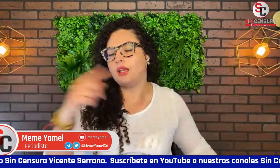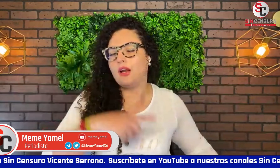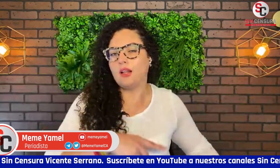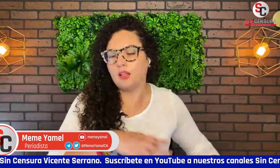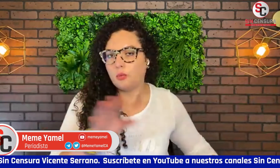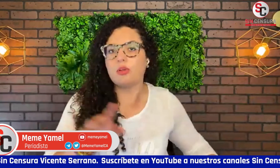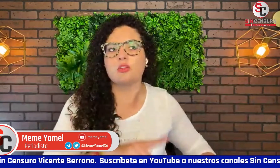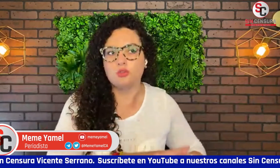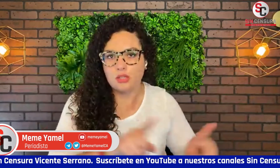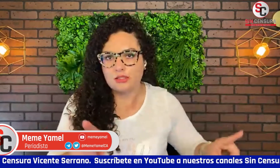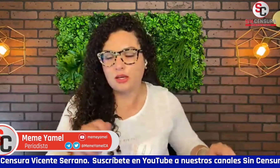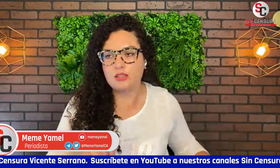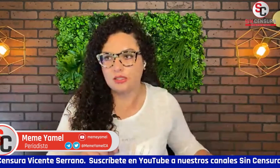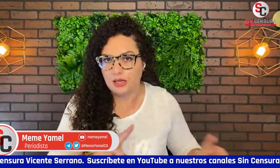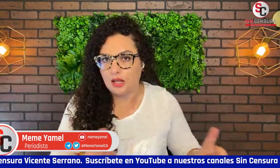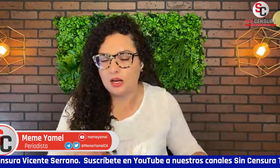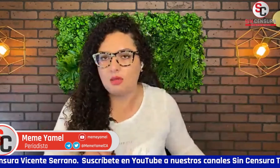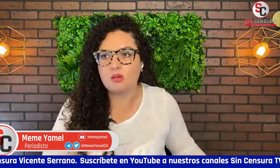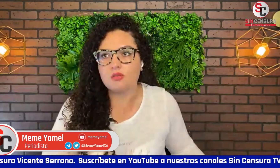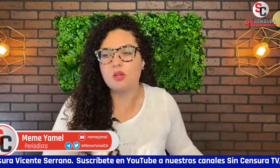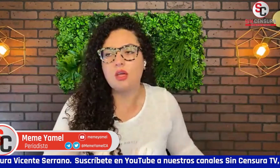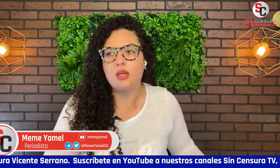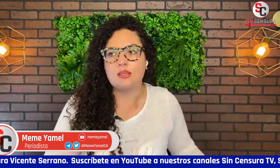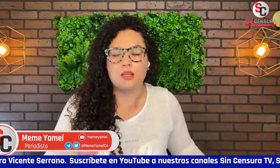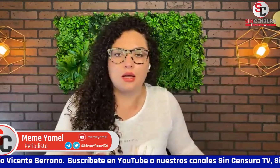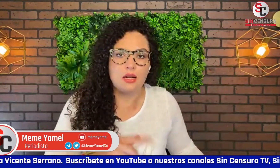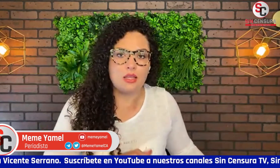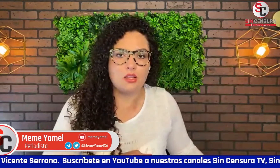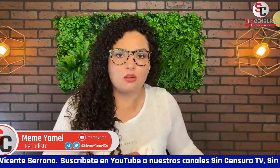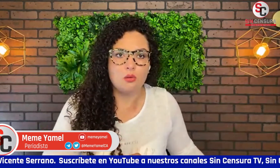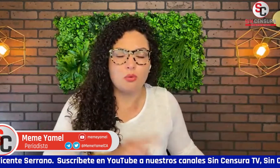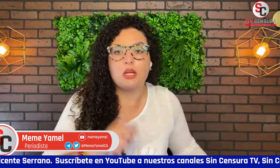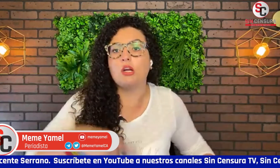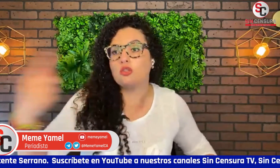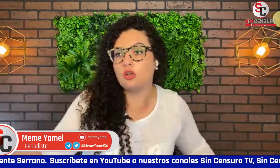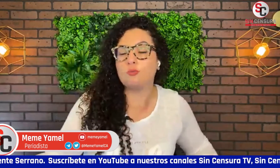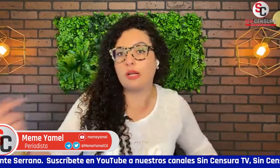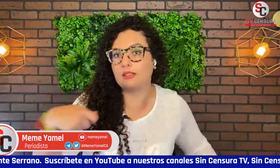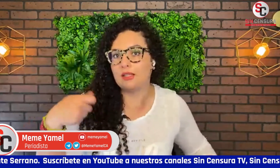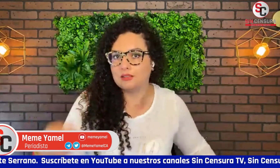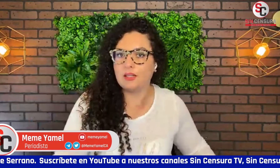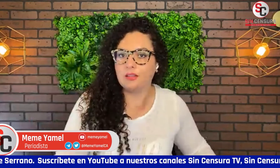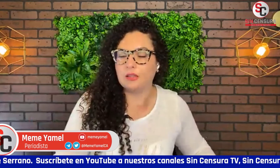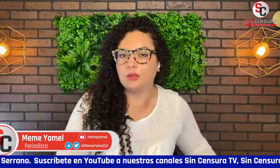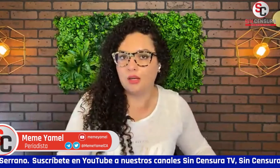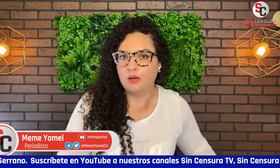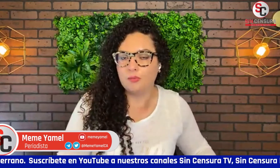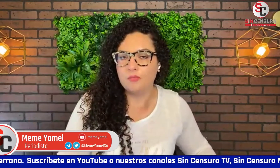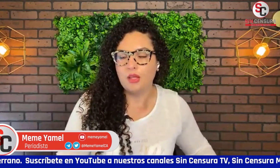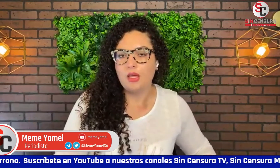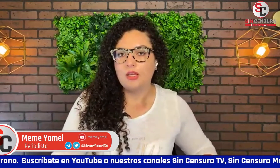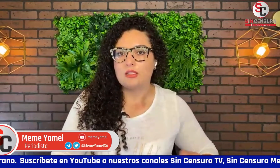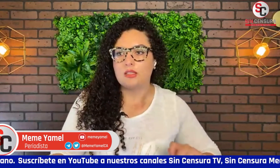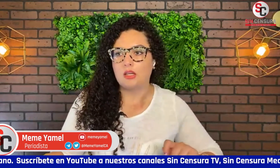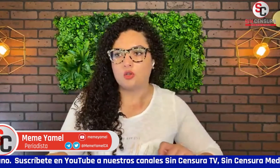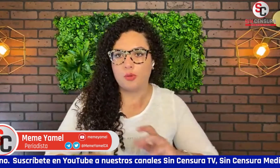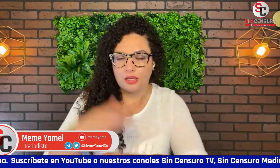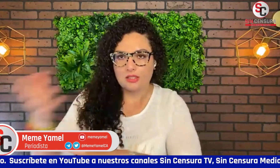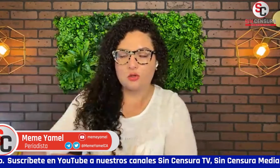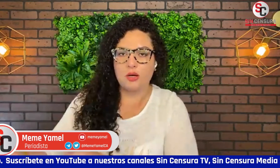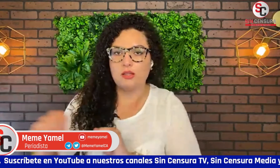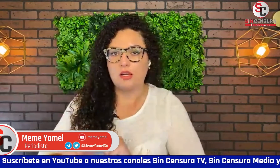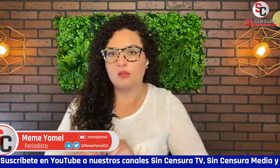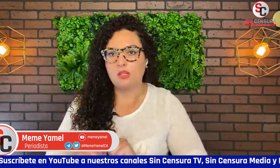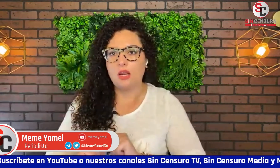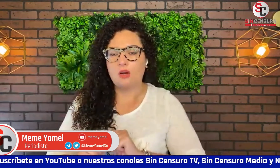priistas estarían gritando, porque entonces ahí sí serían enemigos, estarían gritando porque no son los priistas quienes están entregando el dinero. Si los